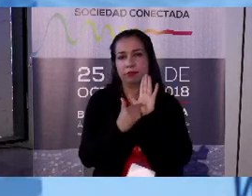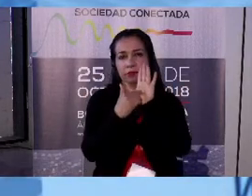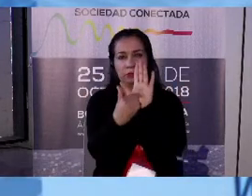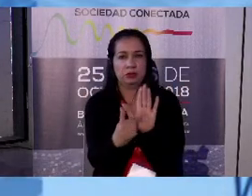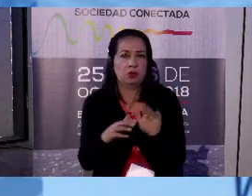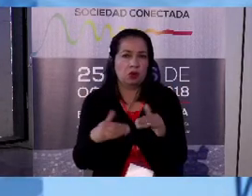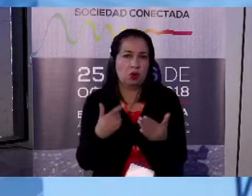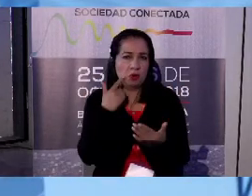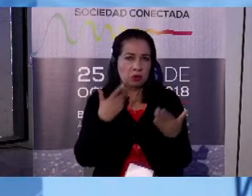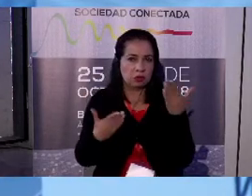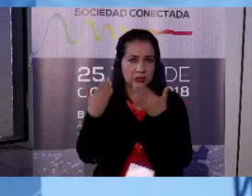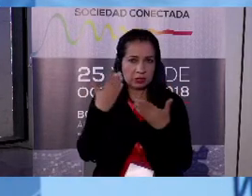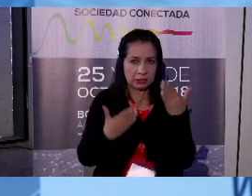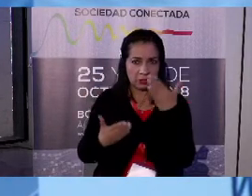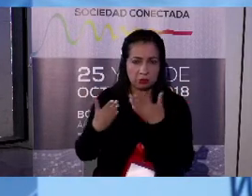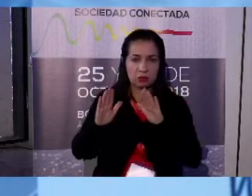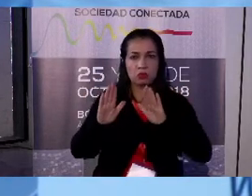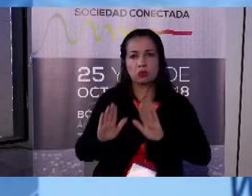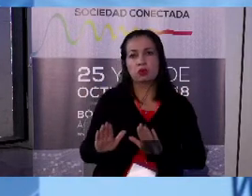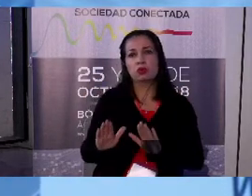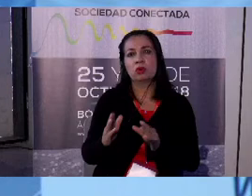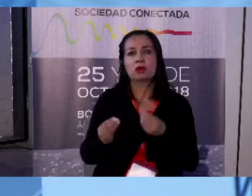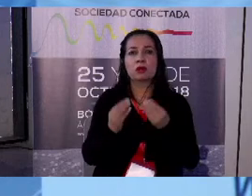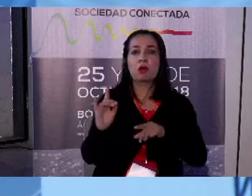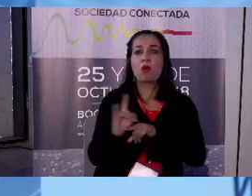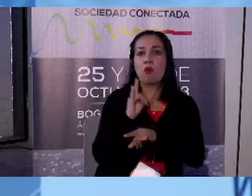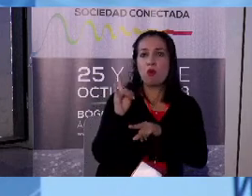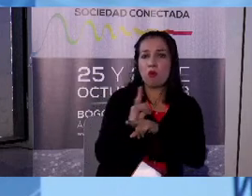las simulaciones que están siendo